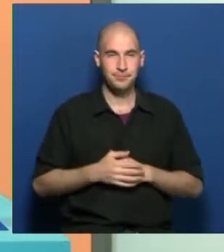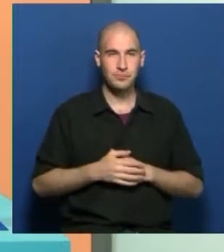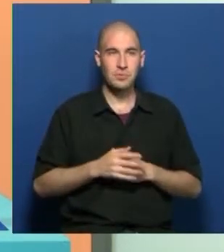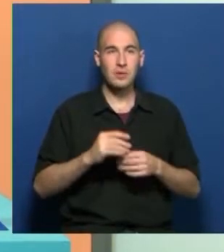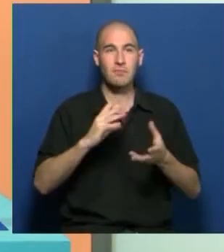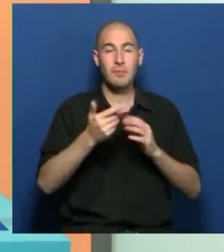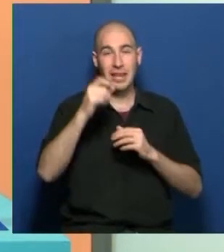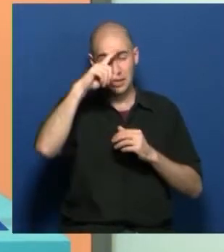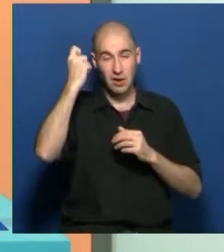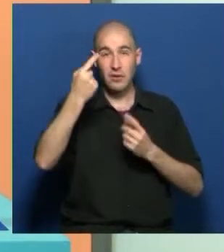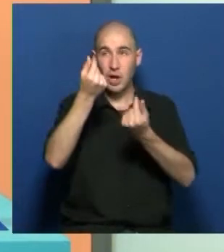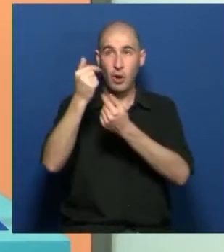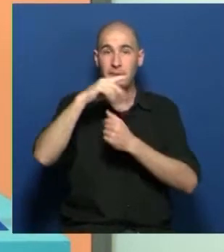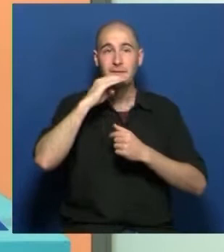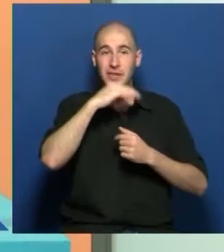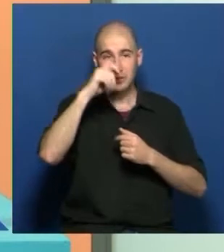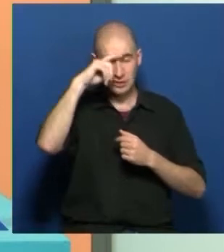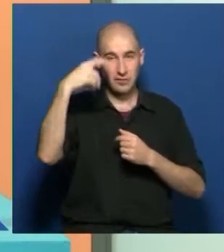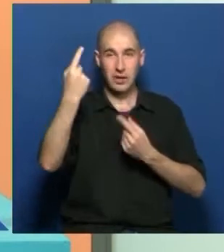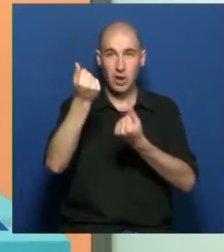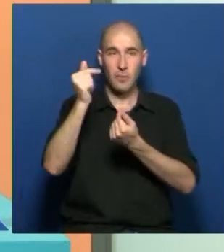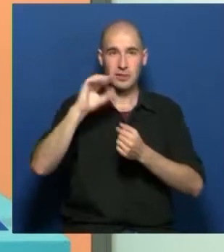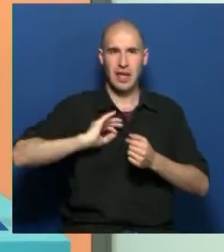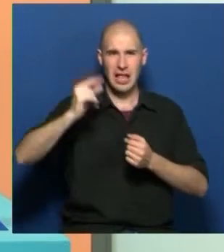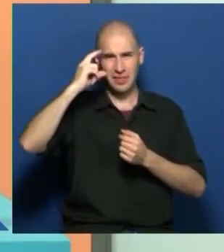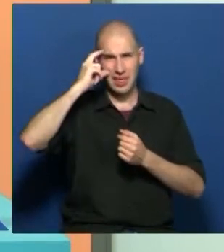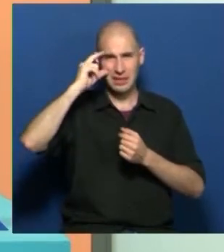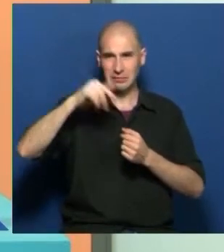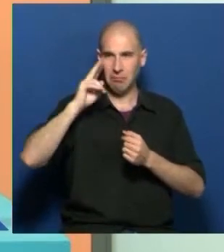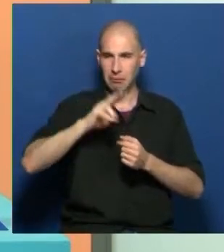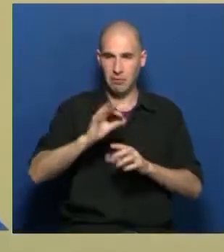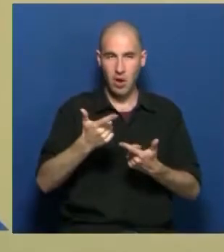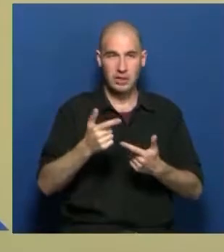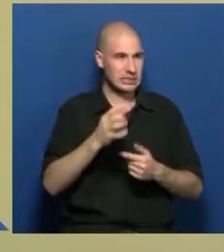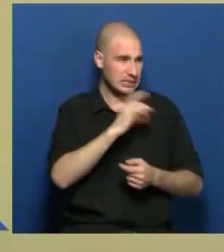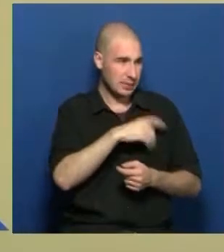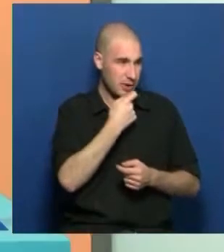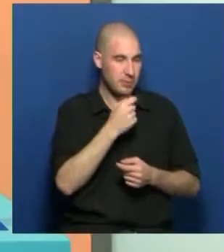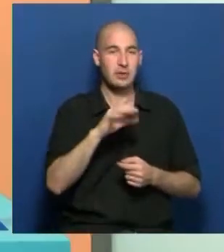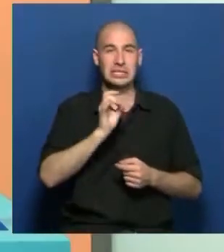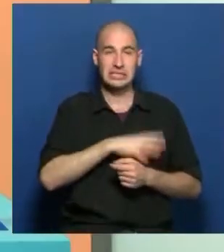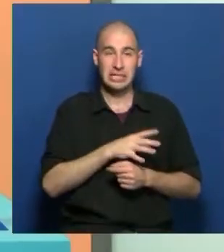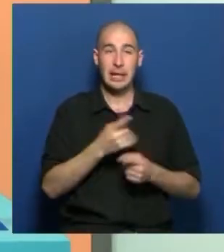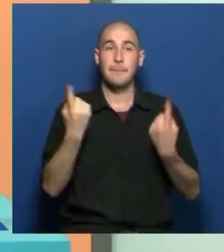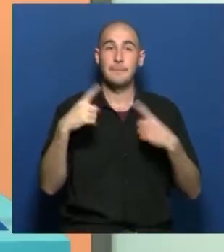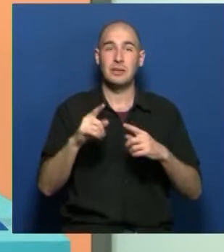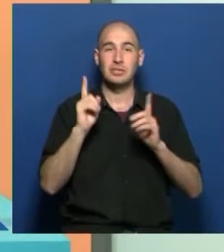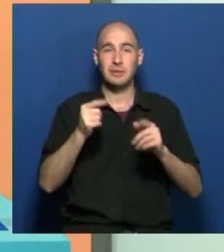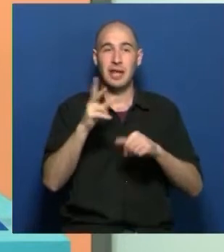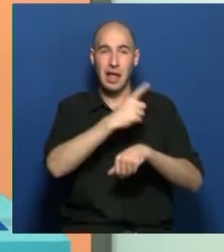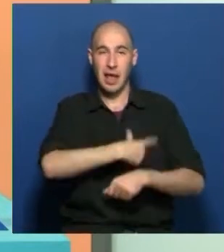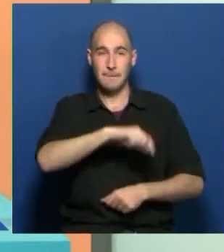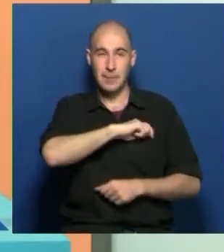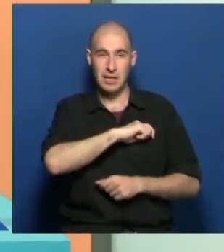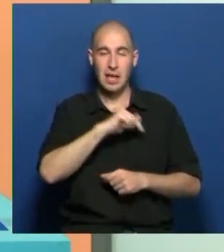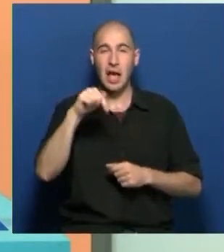distintas importaciones de vino que yo hacía 10 años que no veía. ¿De dónde? ¿De Chile, por ejemplo? De Chile, pero ahora se está hablando mucho de España, que es hoy